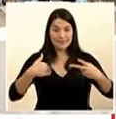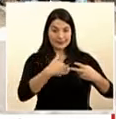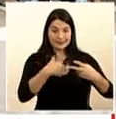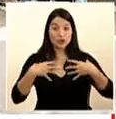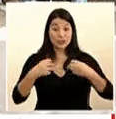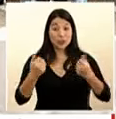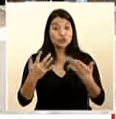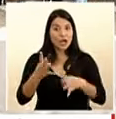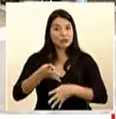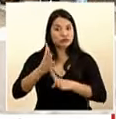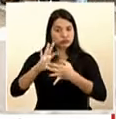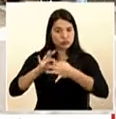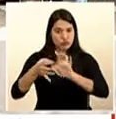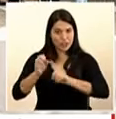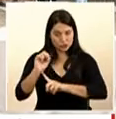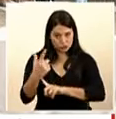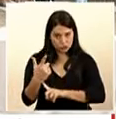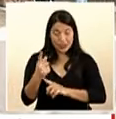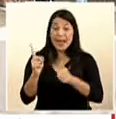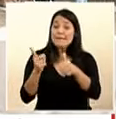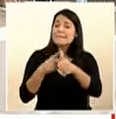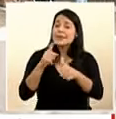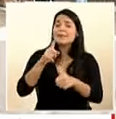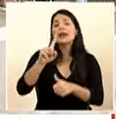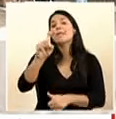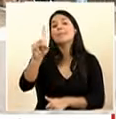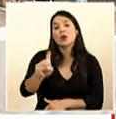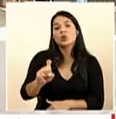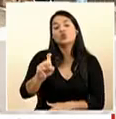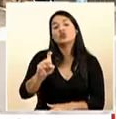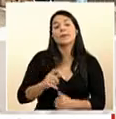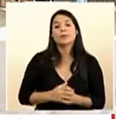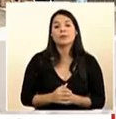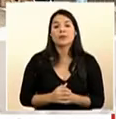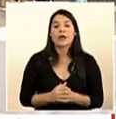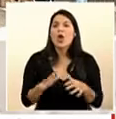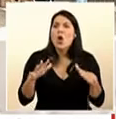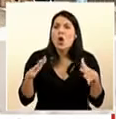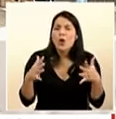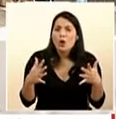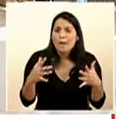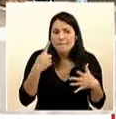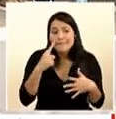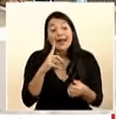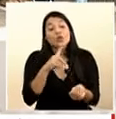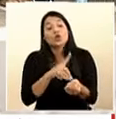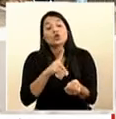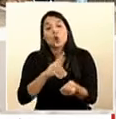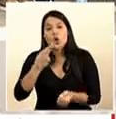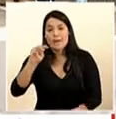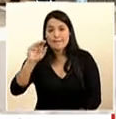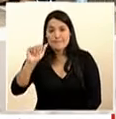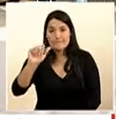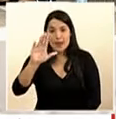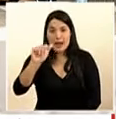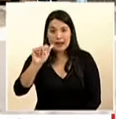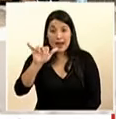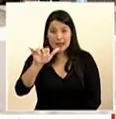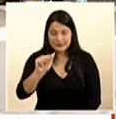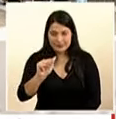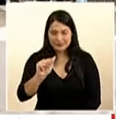consulta no llega por parte de los manuel madrigal delfino puntos r cómo se define para el doctor macaya disculpe como se define en qué